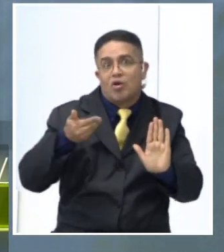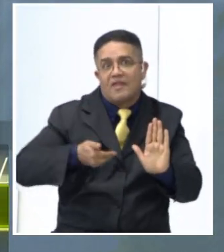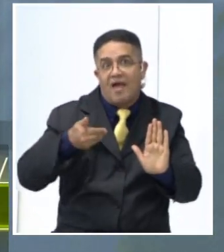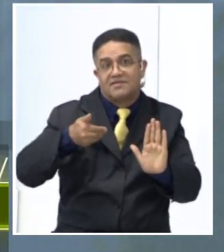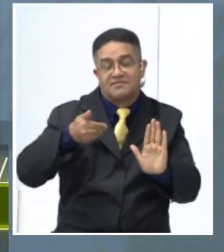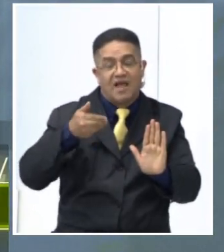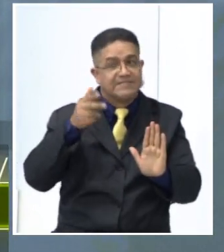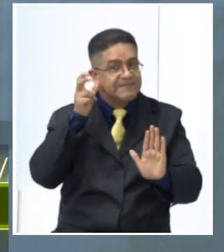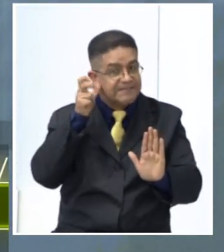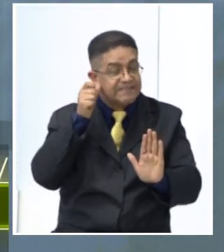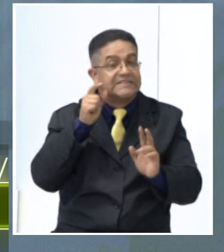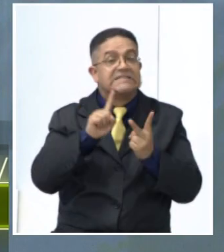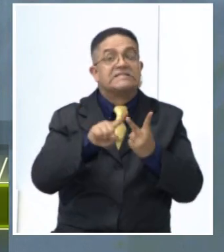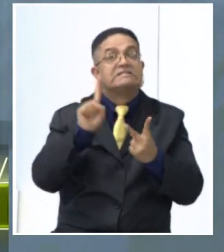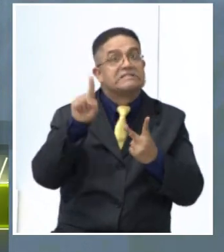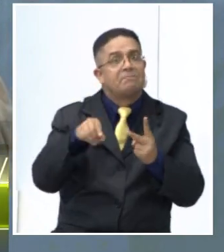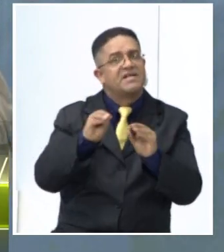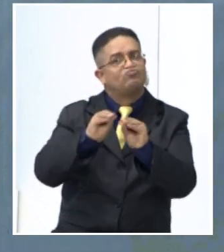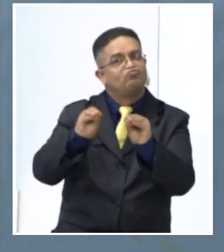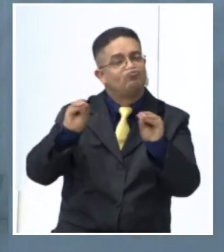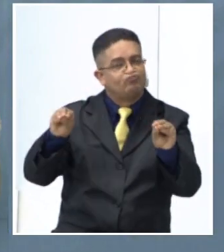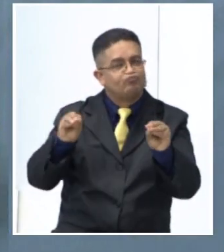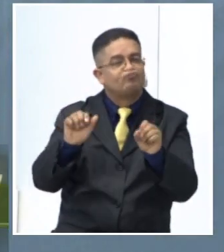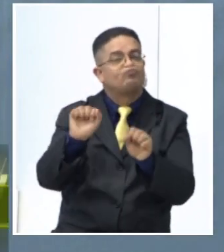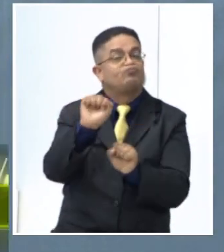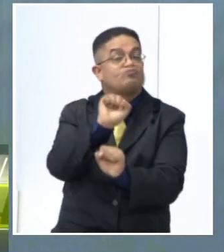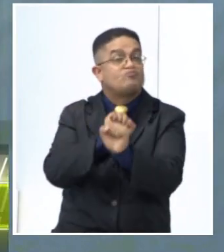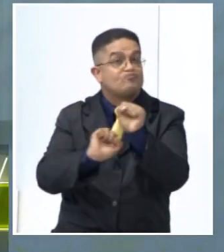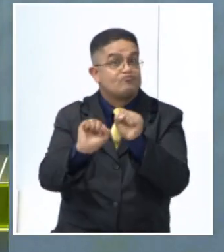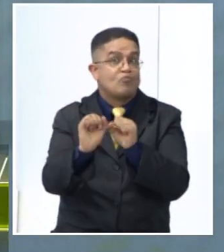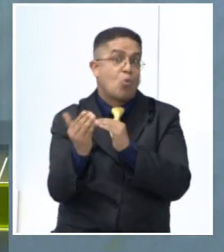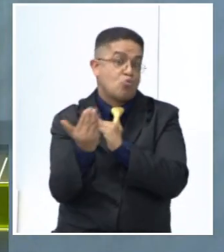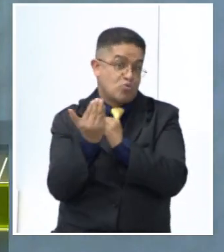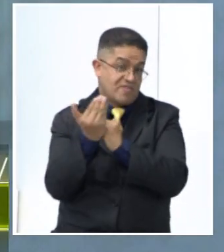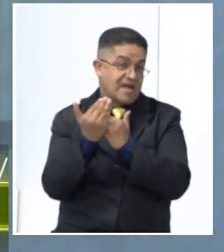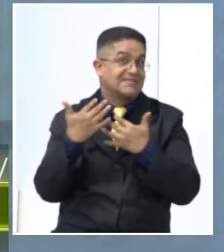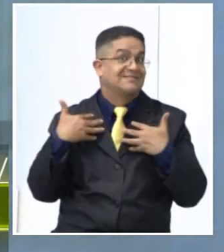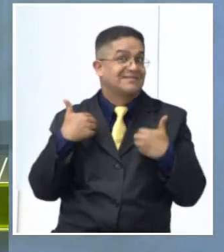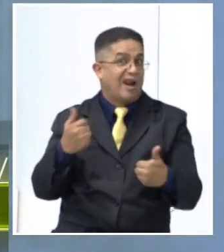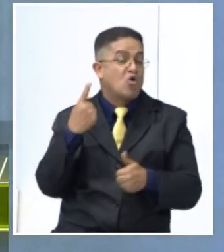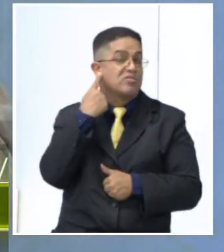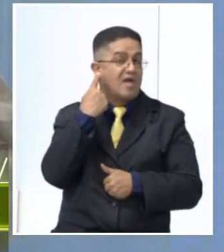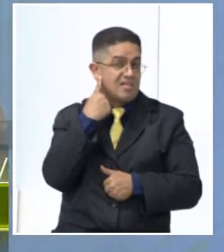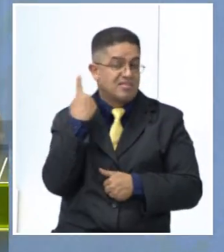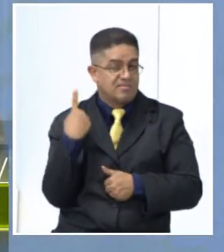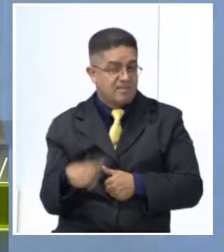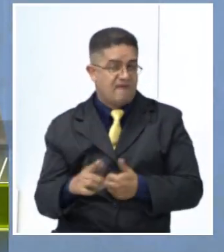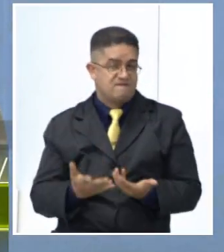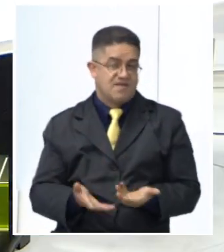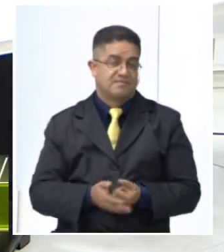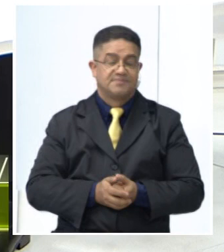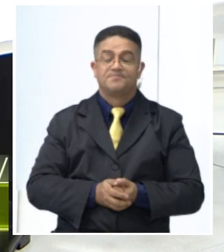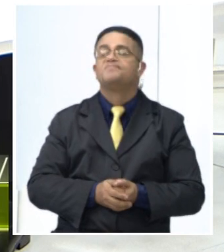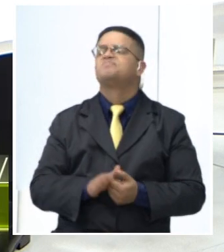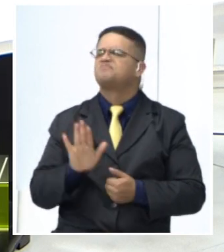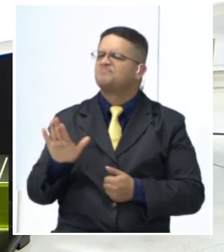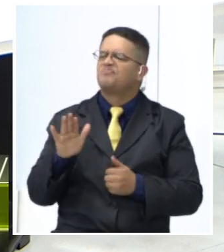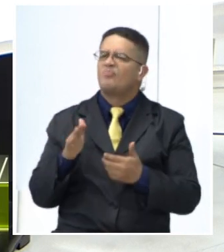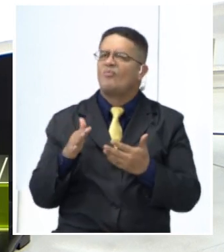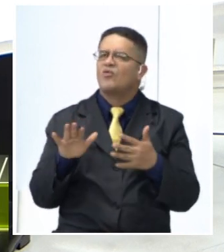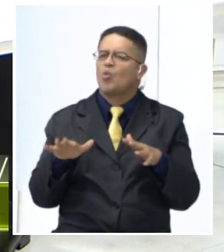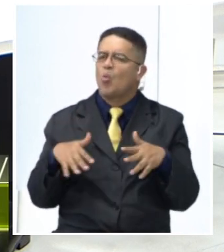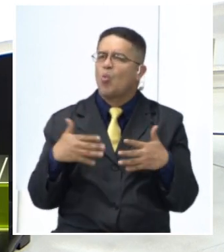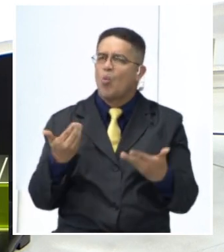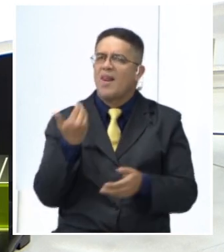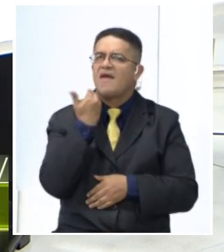día y fomentando sobre todo lo que son las medidas para preservar la salud auditiva que existe. ¿Cuáles son las patologías que